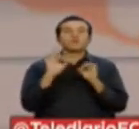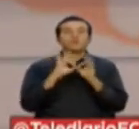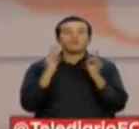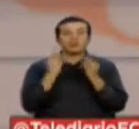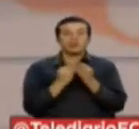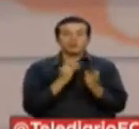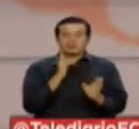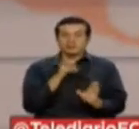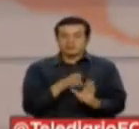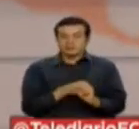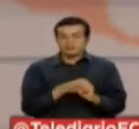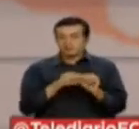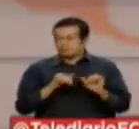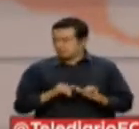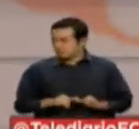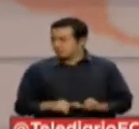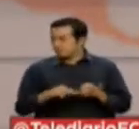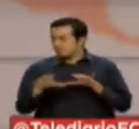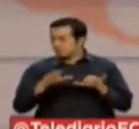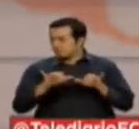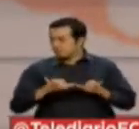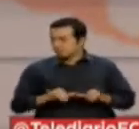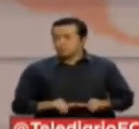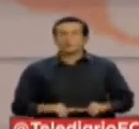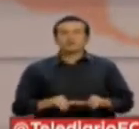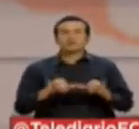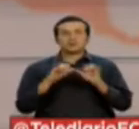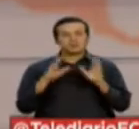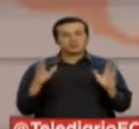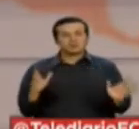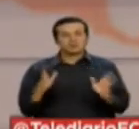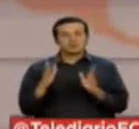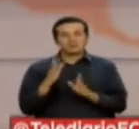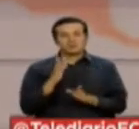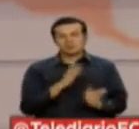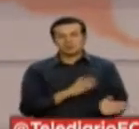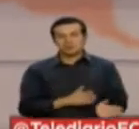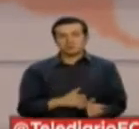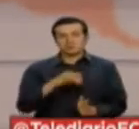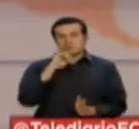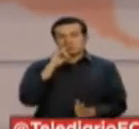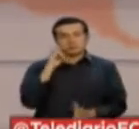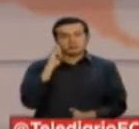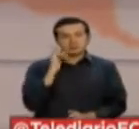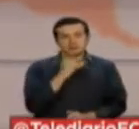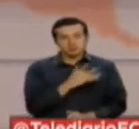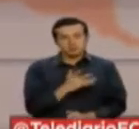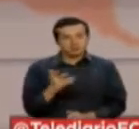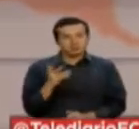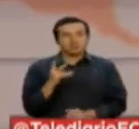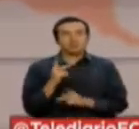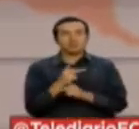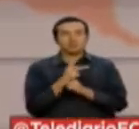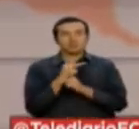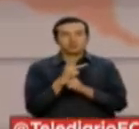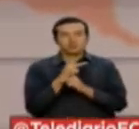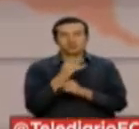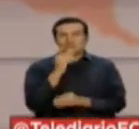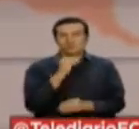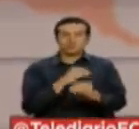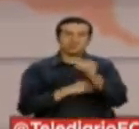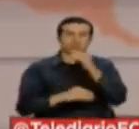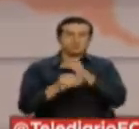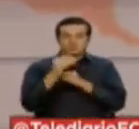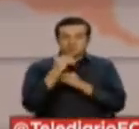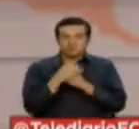en las sesiones y desarrolle las actividades de estimulación que corresponden al niño, que reciba la consejería nutricional,